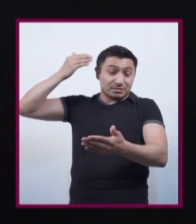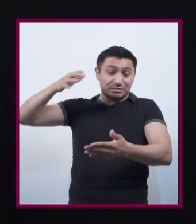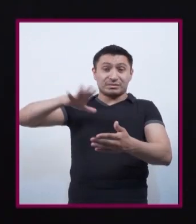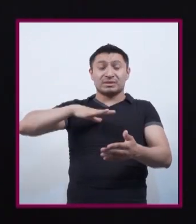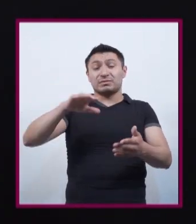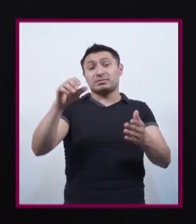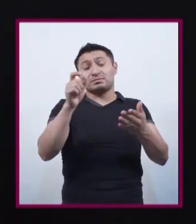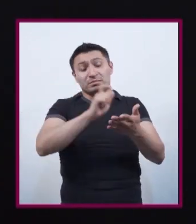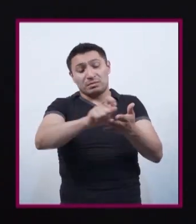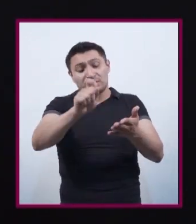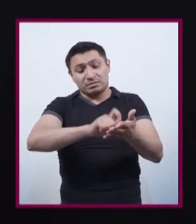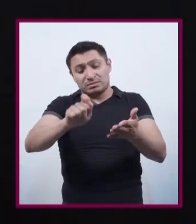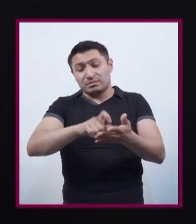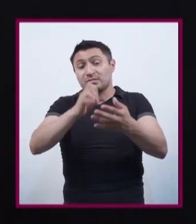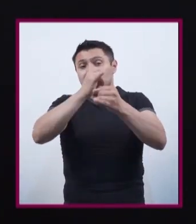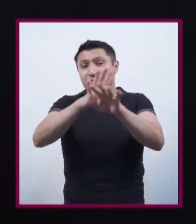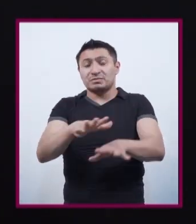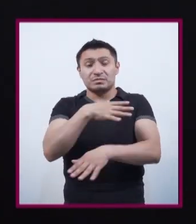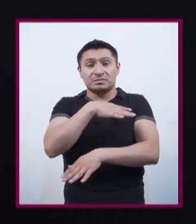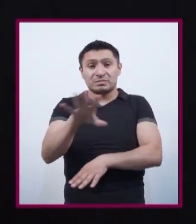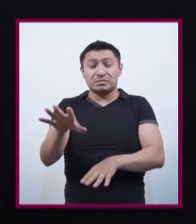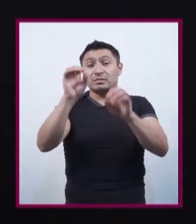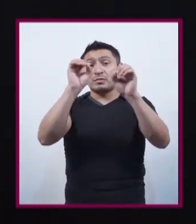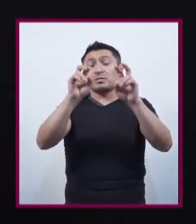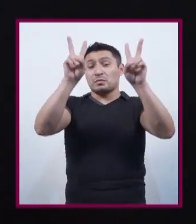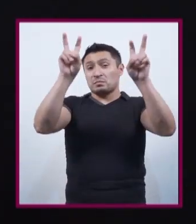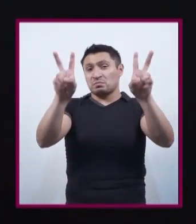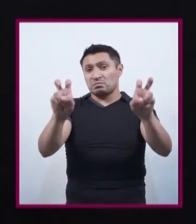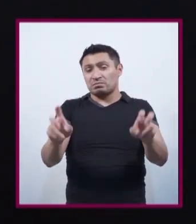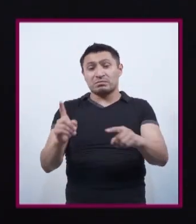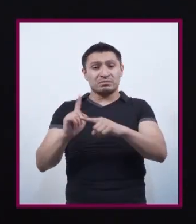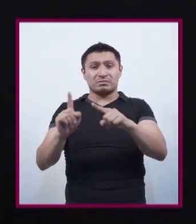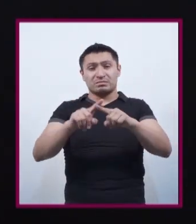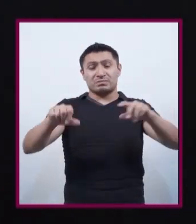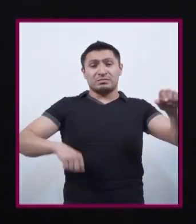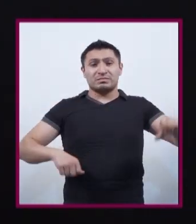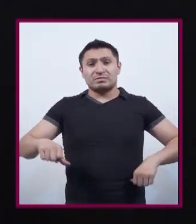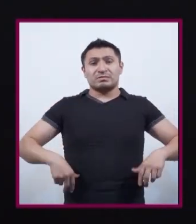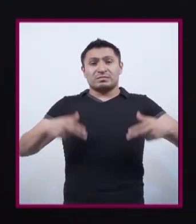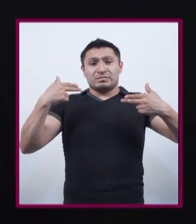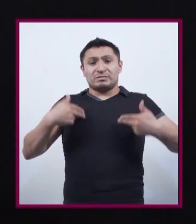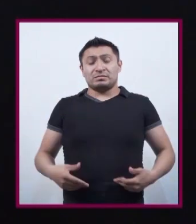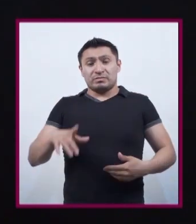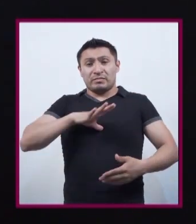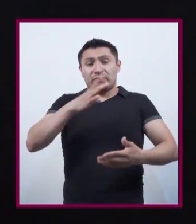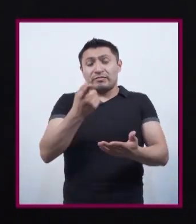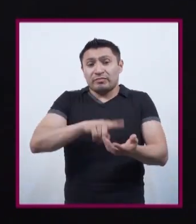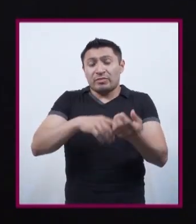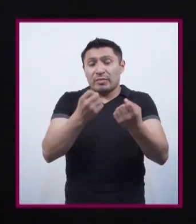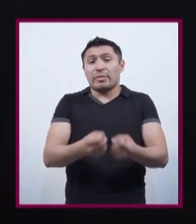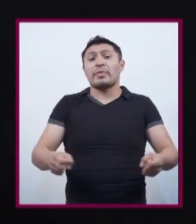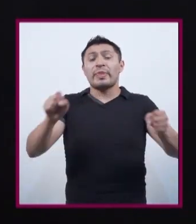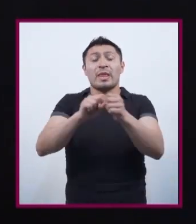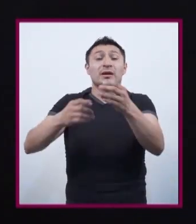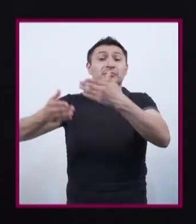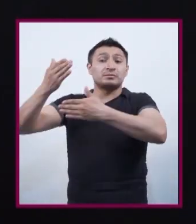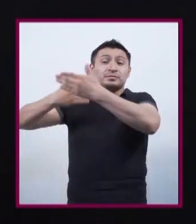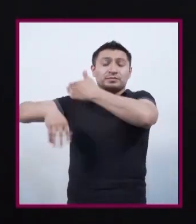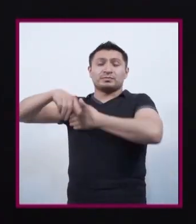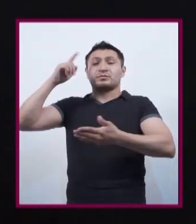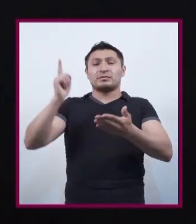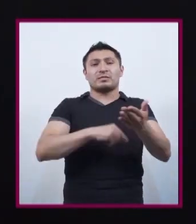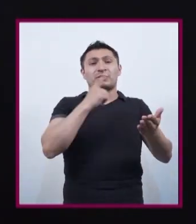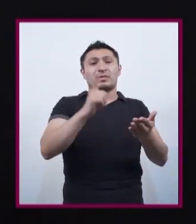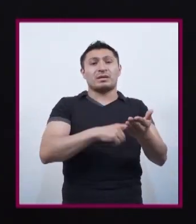de información general o de una materia determinada las distintas actividades humanas presentes en las sociedades que nos precedieron. Sus